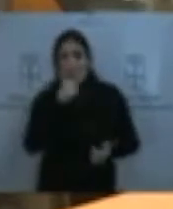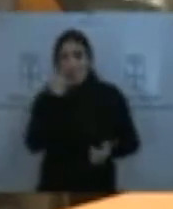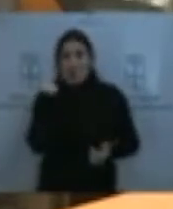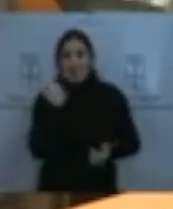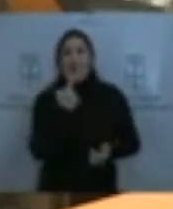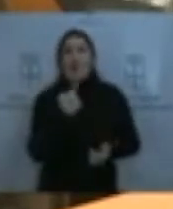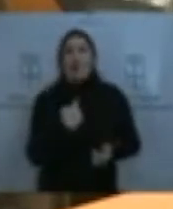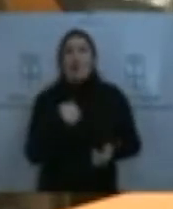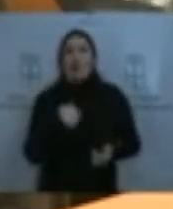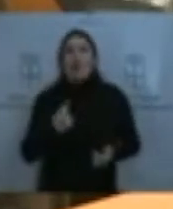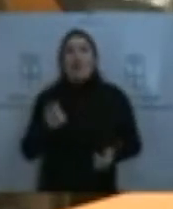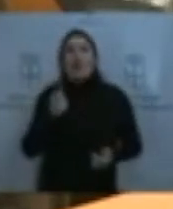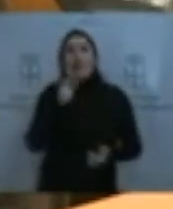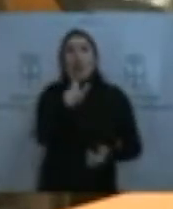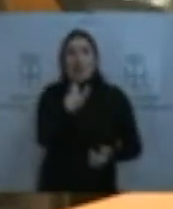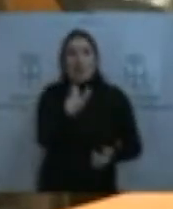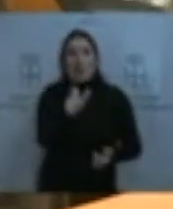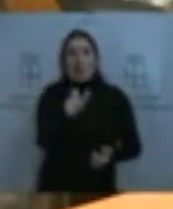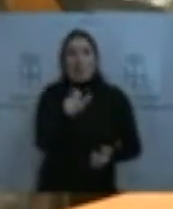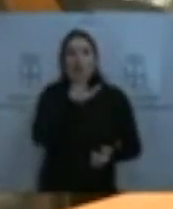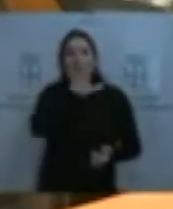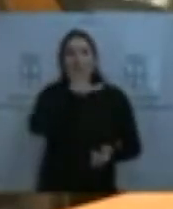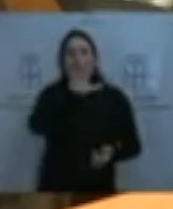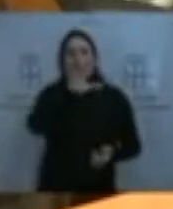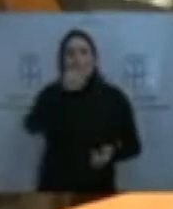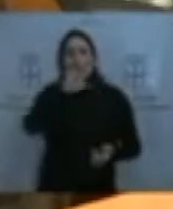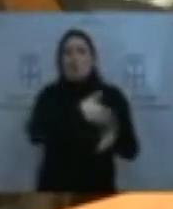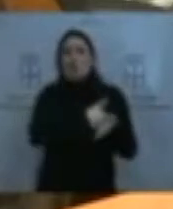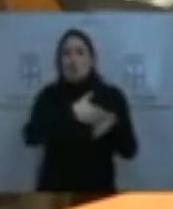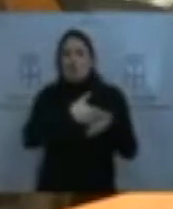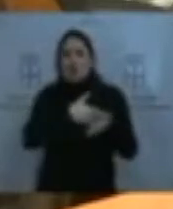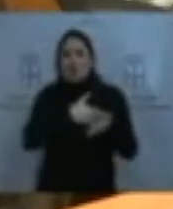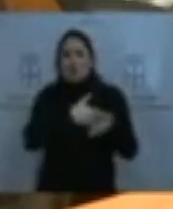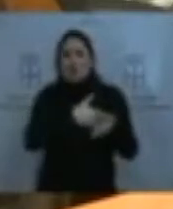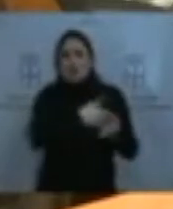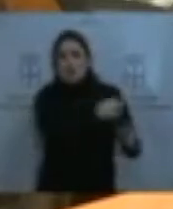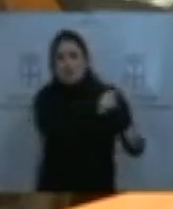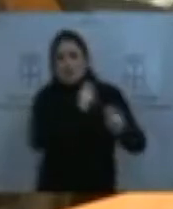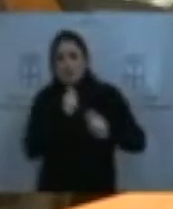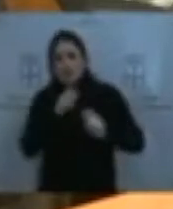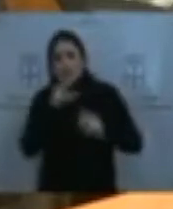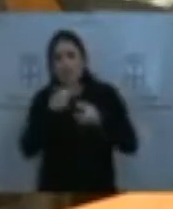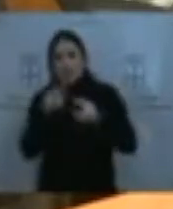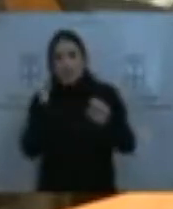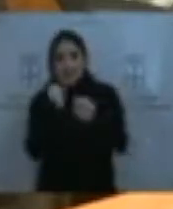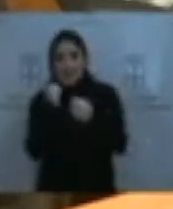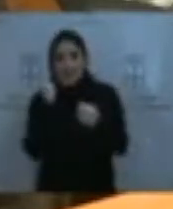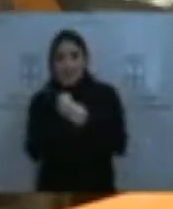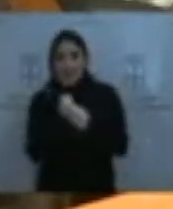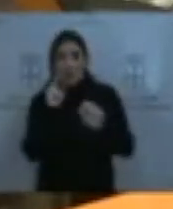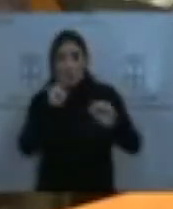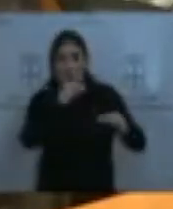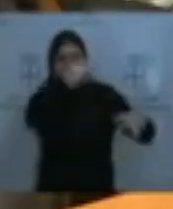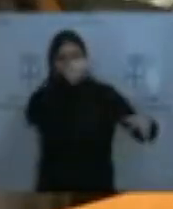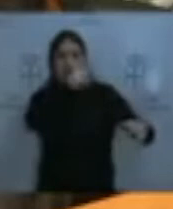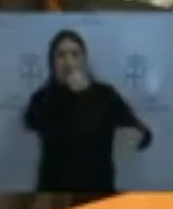dice el importe de los 51 millones que nos transfiere para nuestras políticas de empleo, que como puede ver es de 21